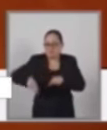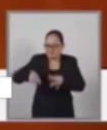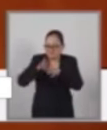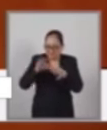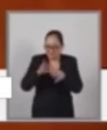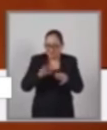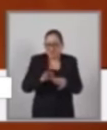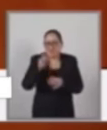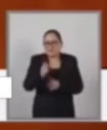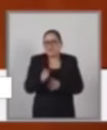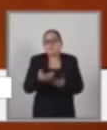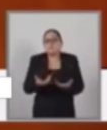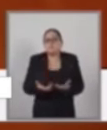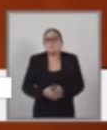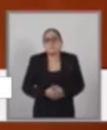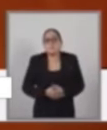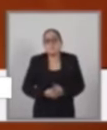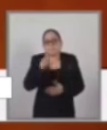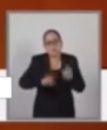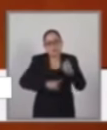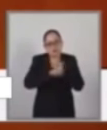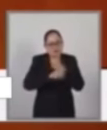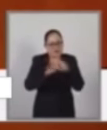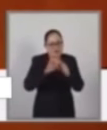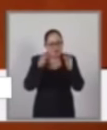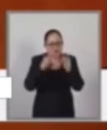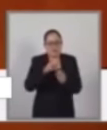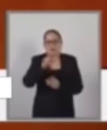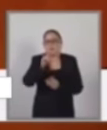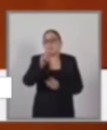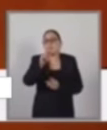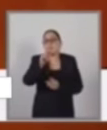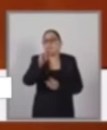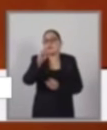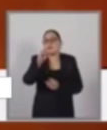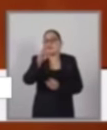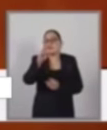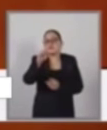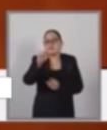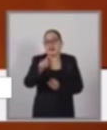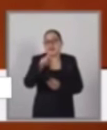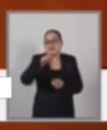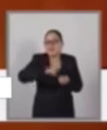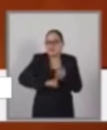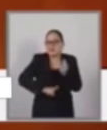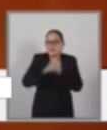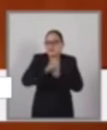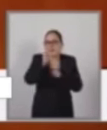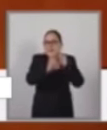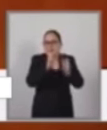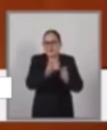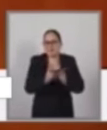decidida y será capaz de dotarlo a él y, por supuesto, a la nueva fiscalía de los